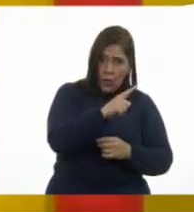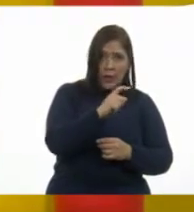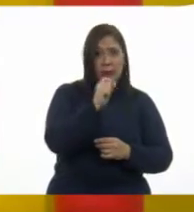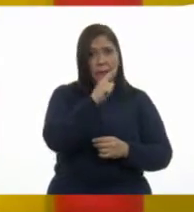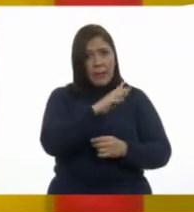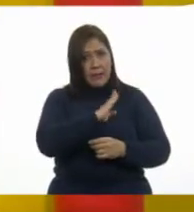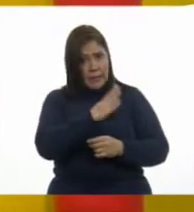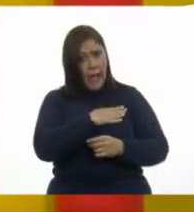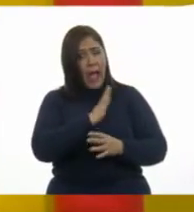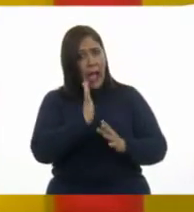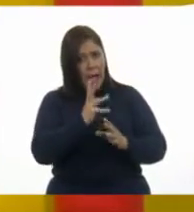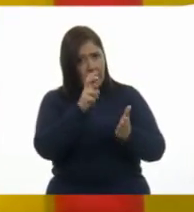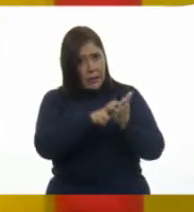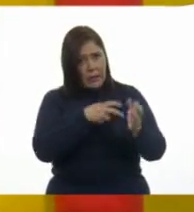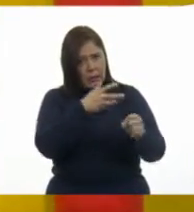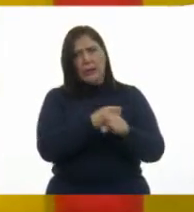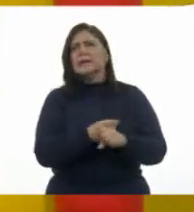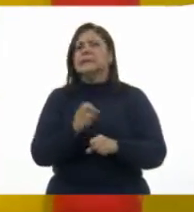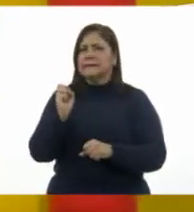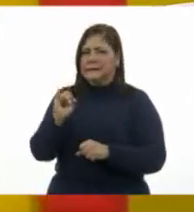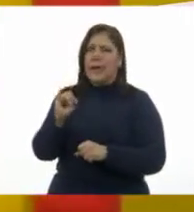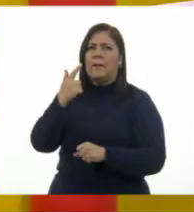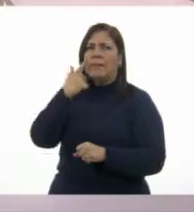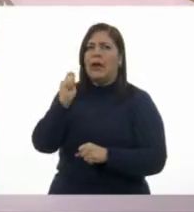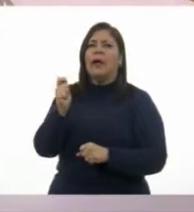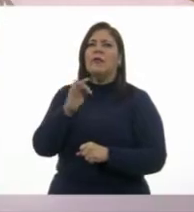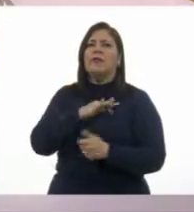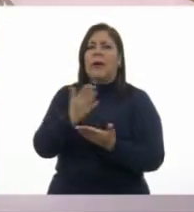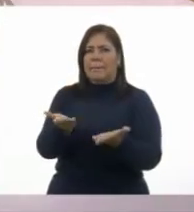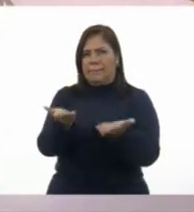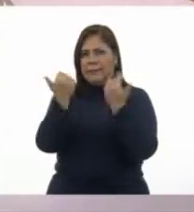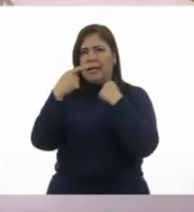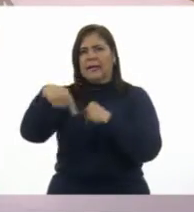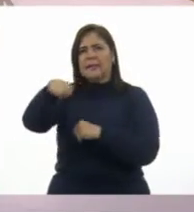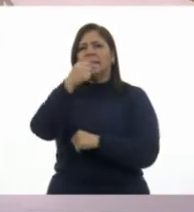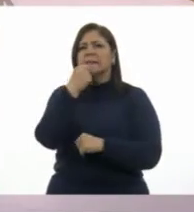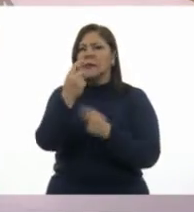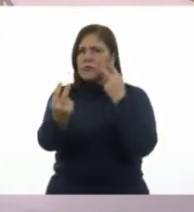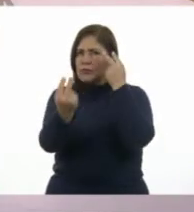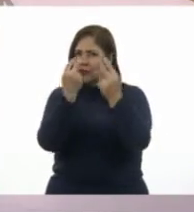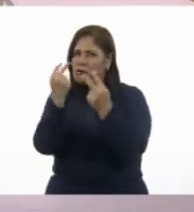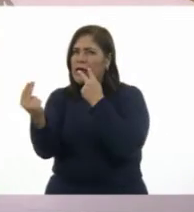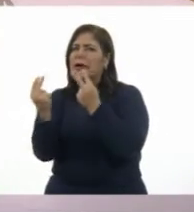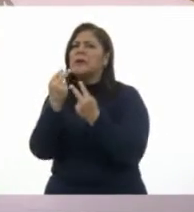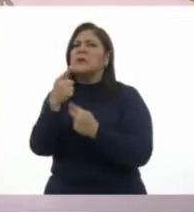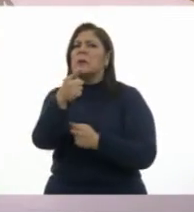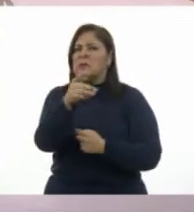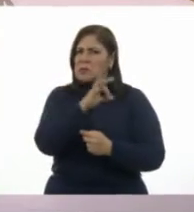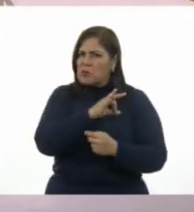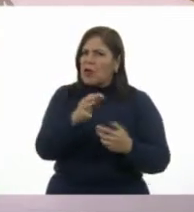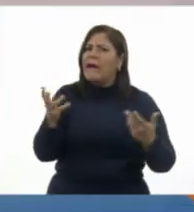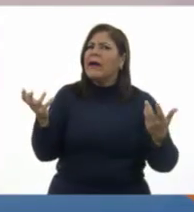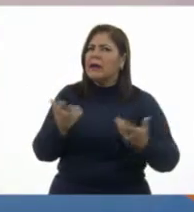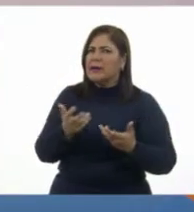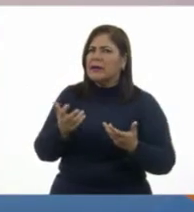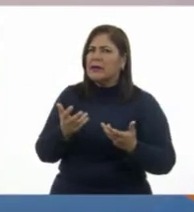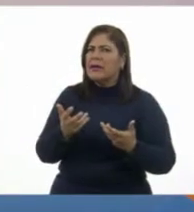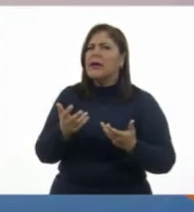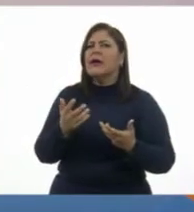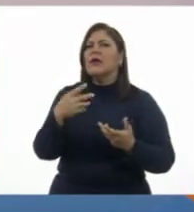español? Así es. ¿Qué te parece si invitamos a los niños que nos ven que ellos también hagan